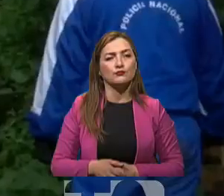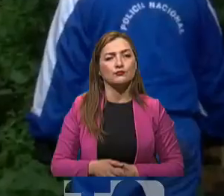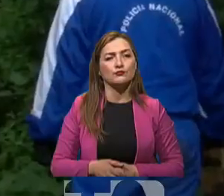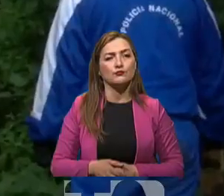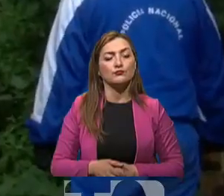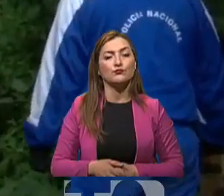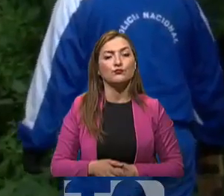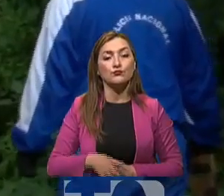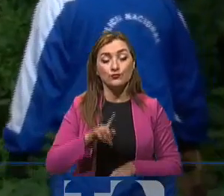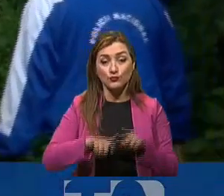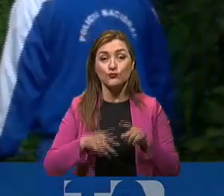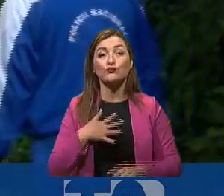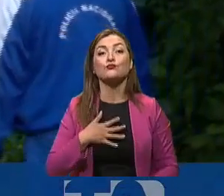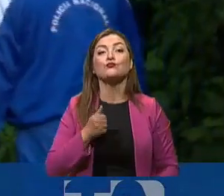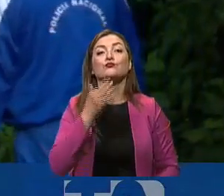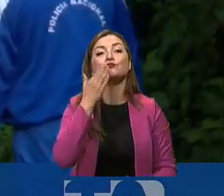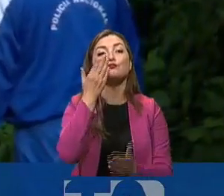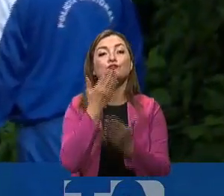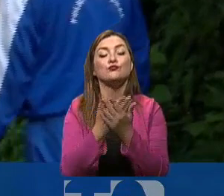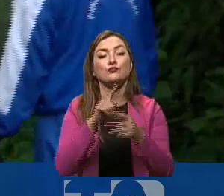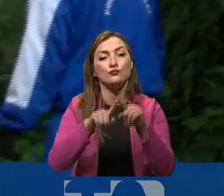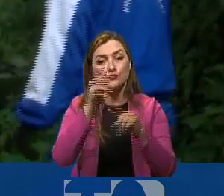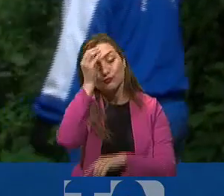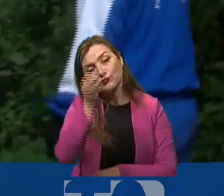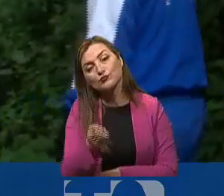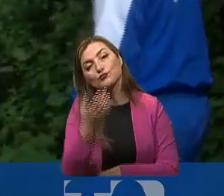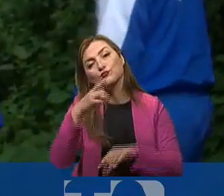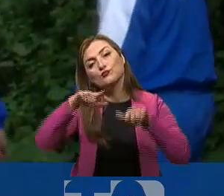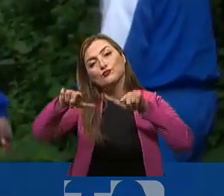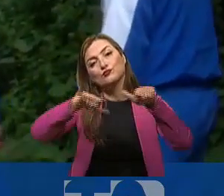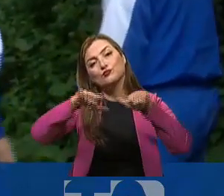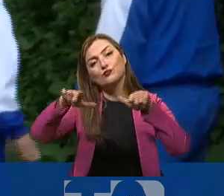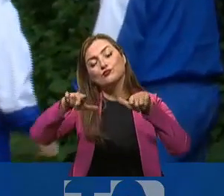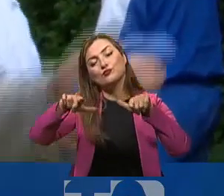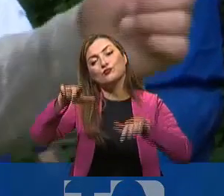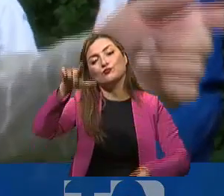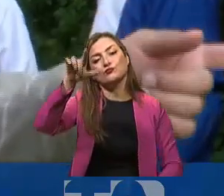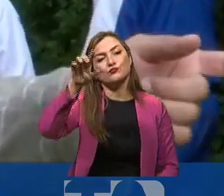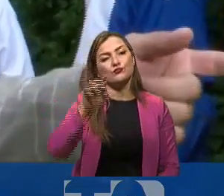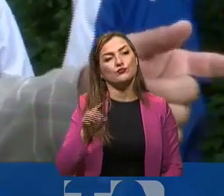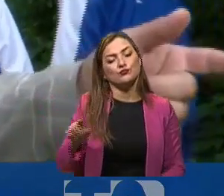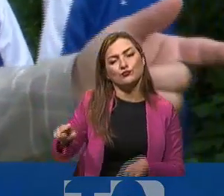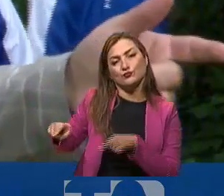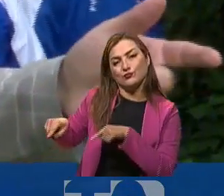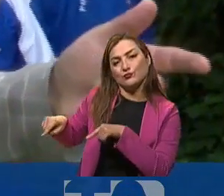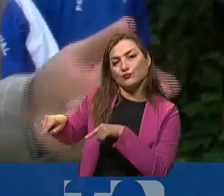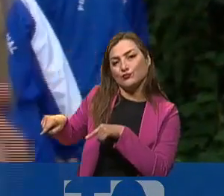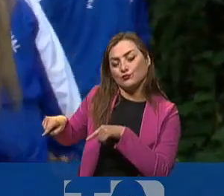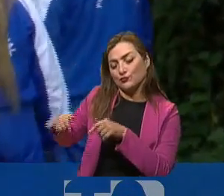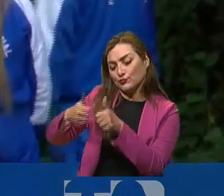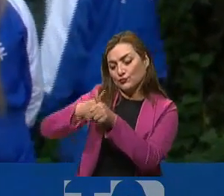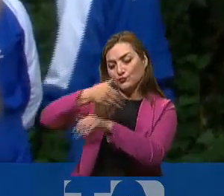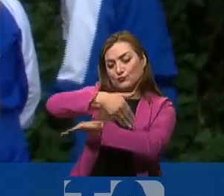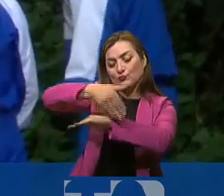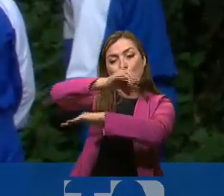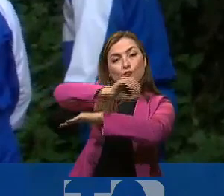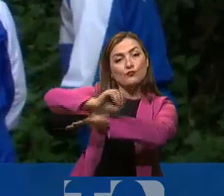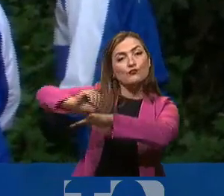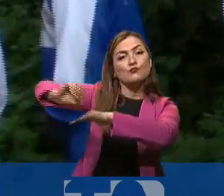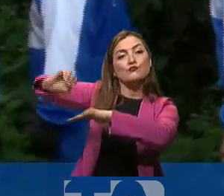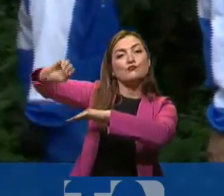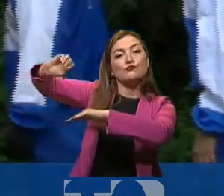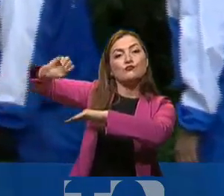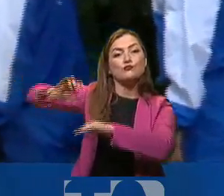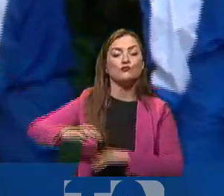Chicas, gracias. Amigos, ¿qué tal? Buenos días. Así es, nosotros seguimos acá en el bosque Miraflores. Esto está ubicado muy cerquita de la Avenida Occidental. Queremos mostrarle